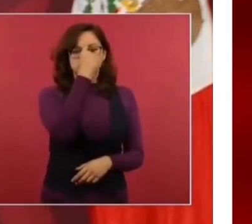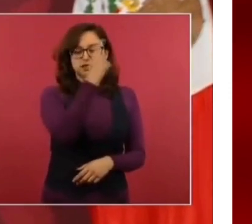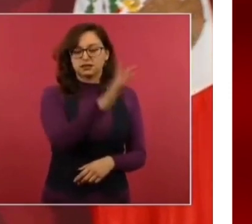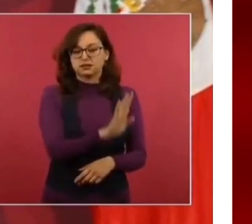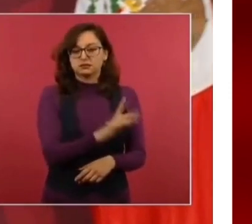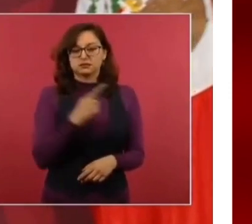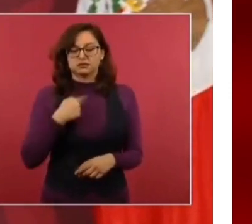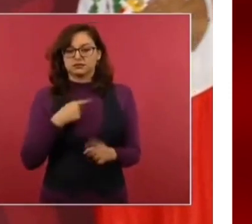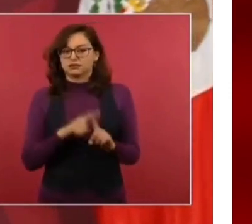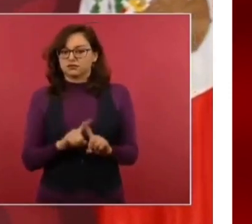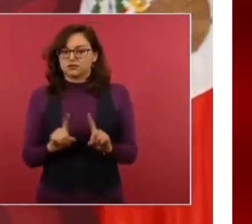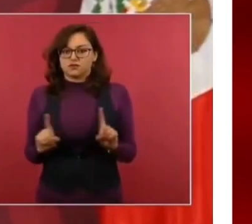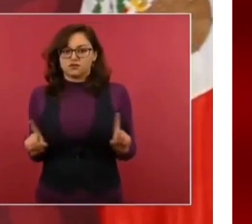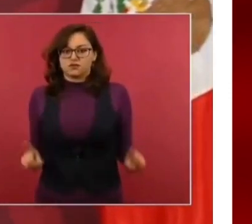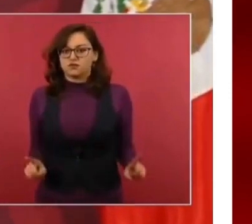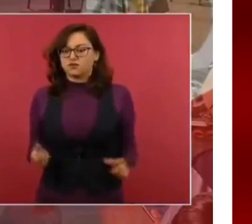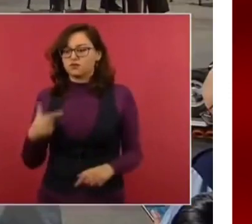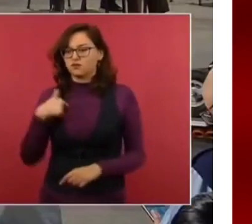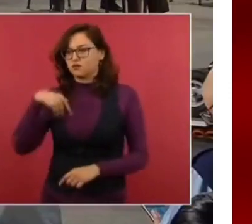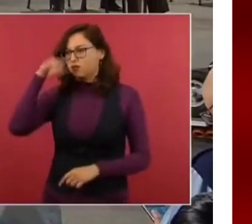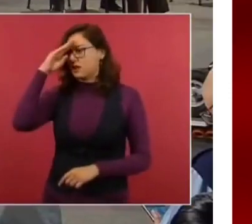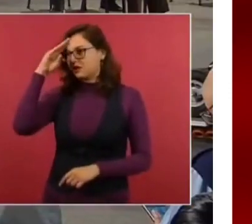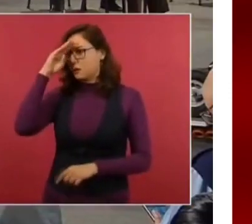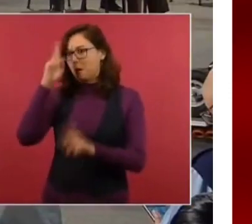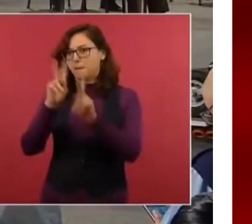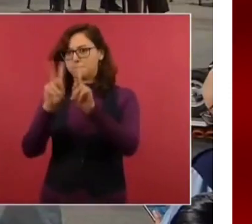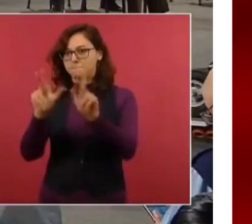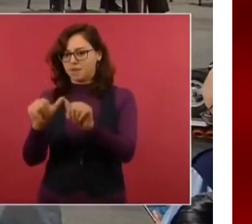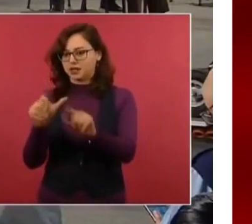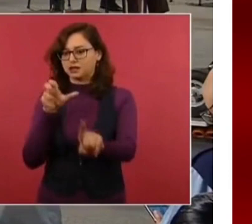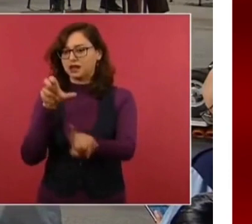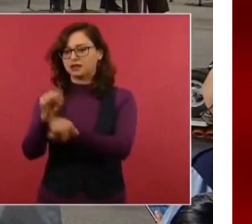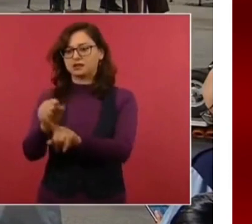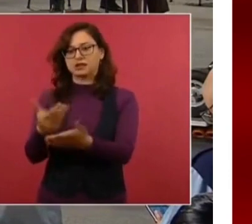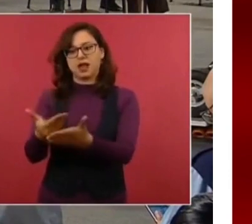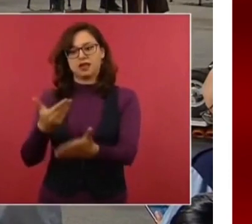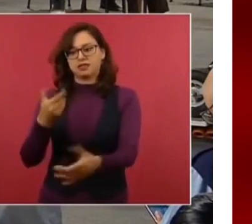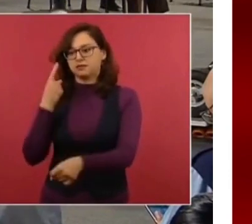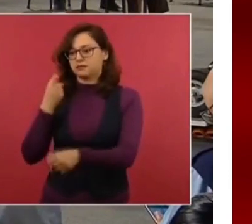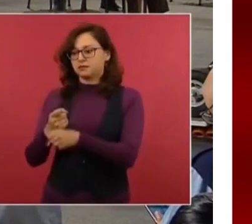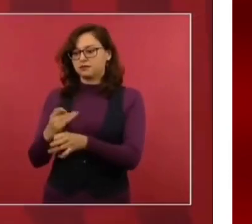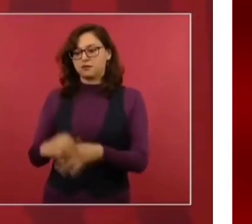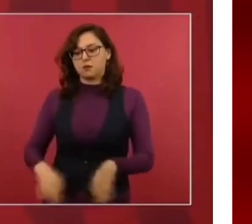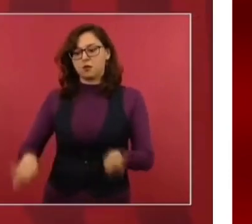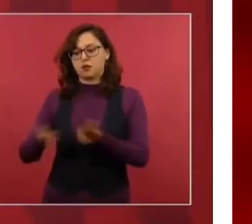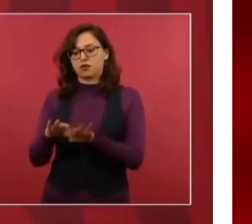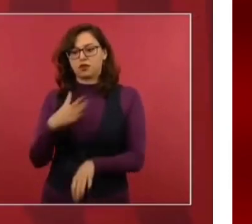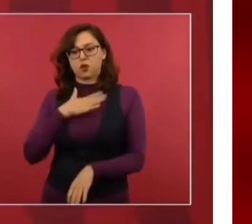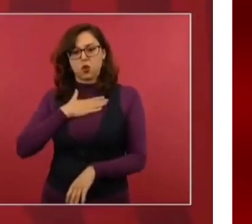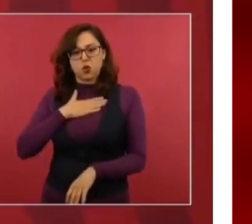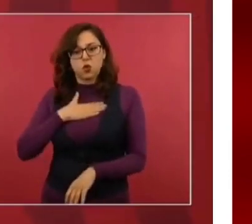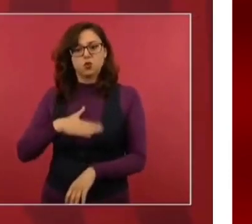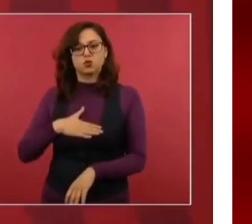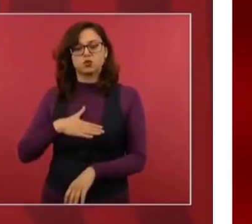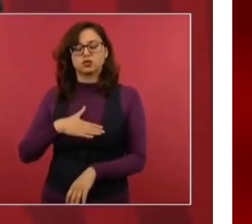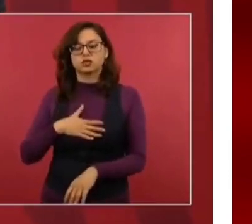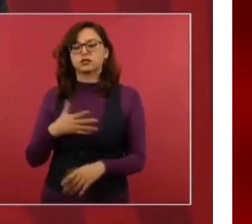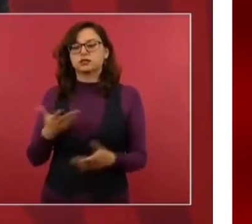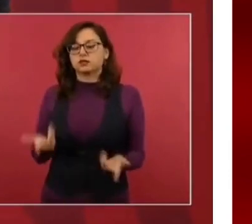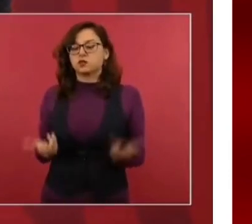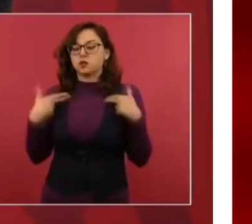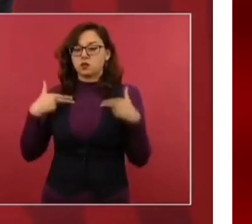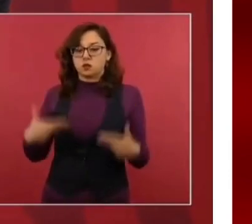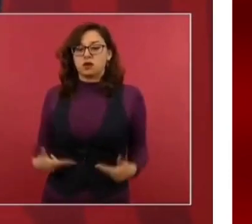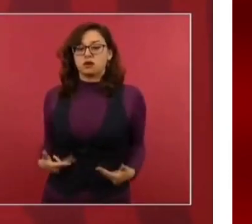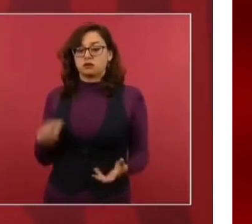seres humanos no somos malos por naturaleza qué son las circunstancias las que